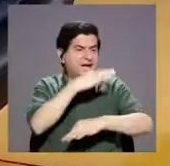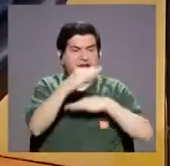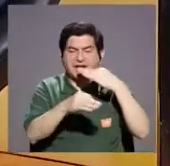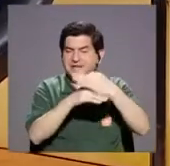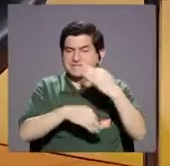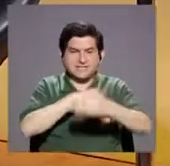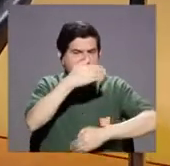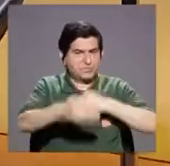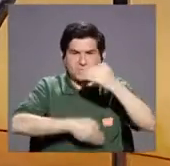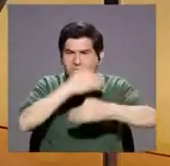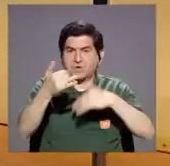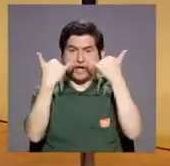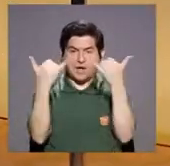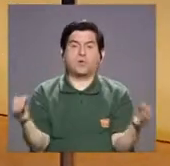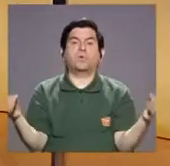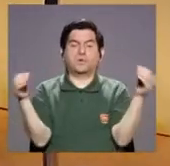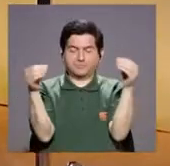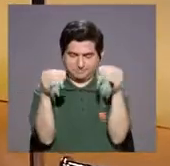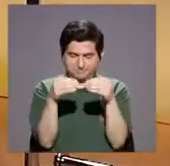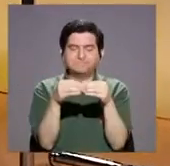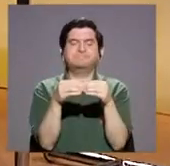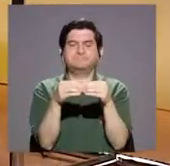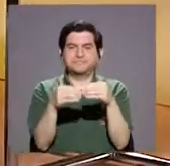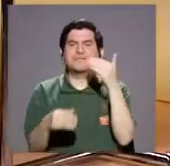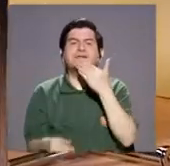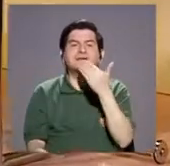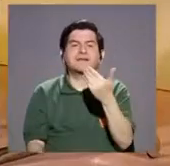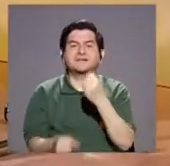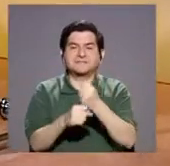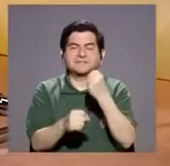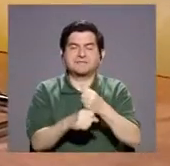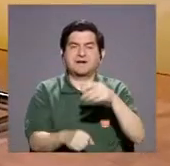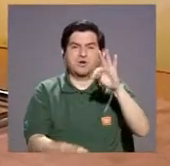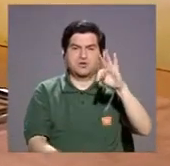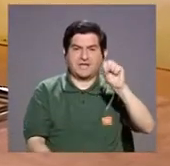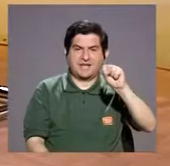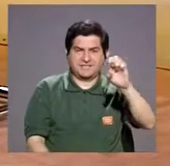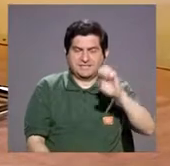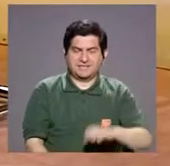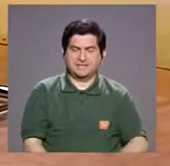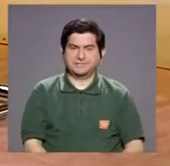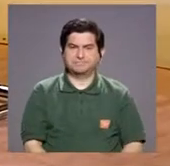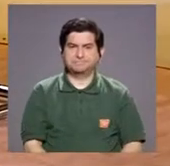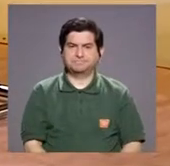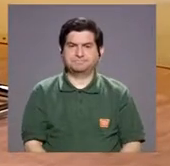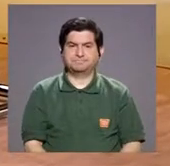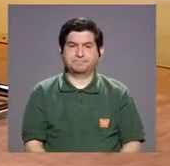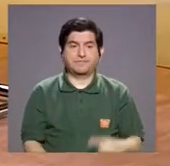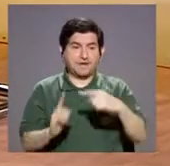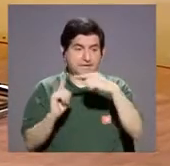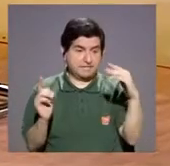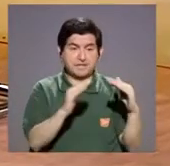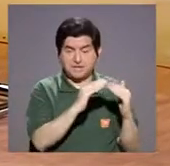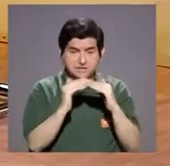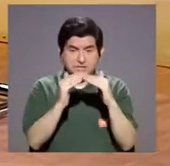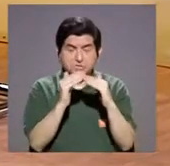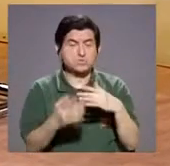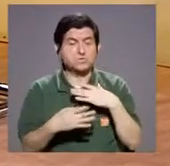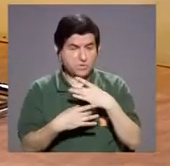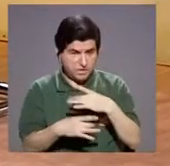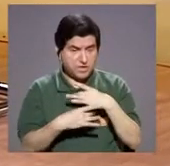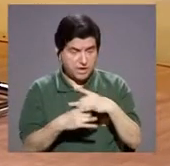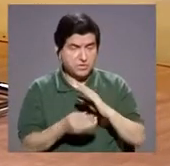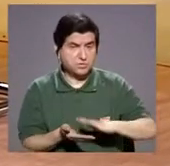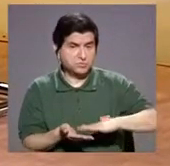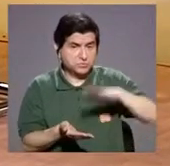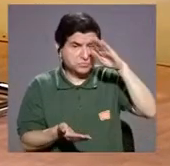procesos y ahora creo que cada vez más gracias a una labor del tribunal supremo de elecciones se hace de parte de la ciudadanía ahora paralelamente a